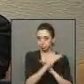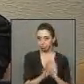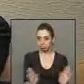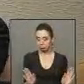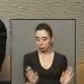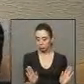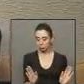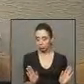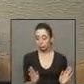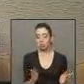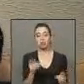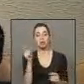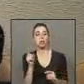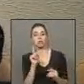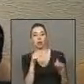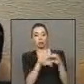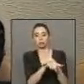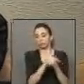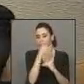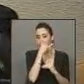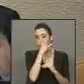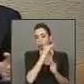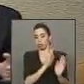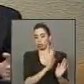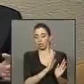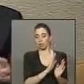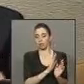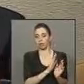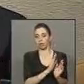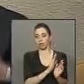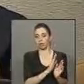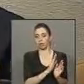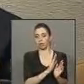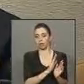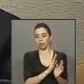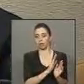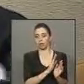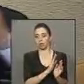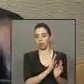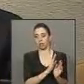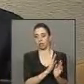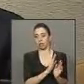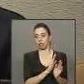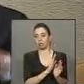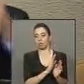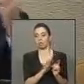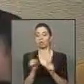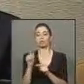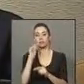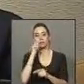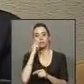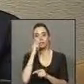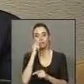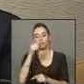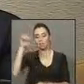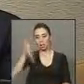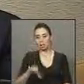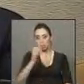Y como está ausente en ese aspecto, en otro, simplemente es un pésimo empleador.